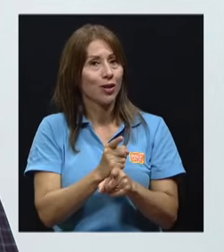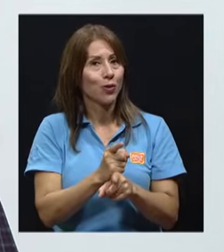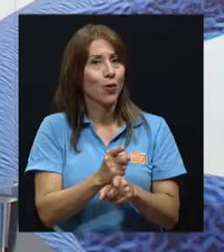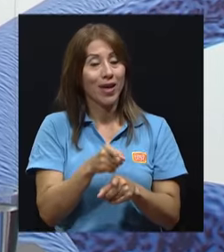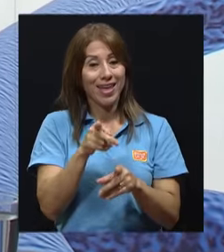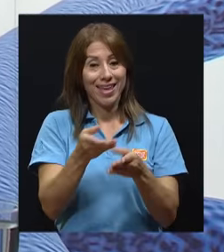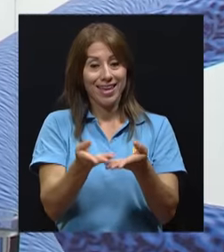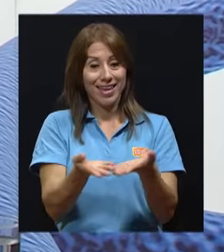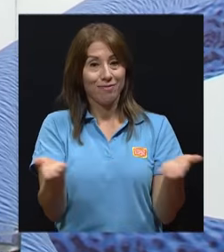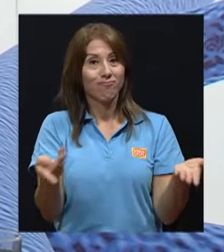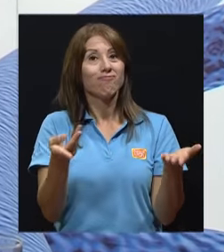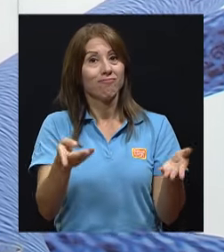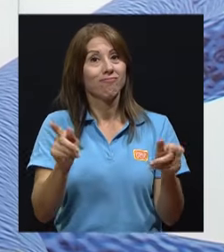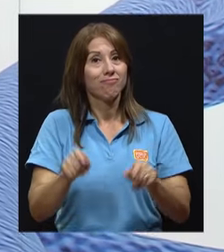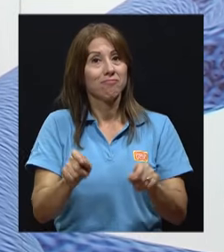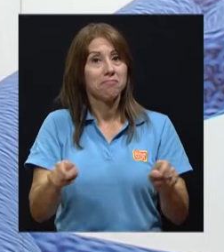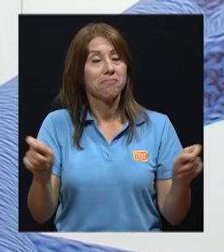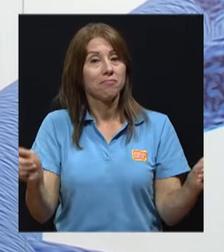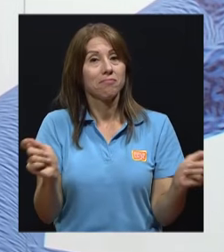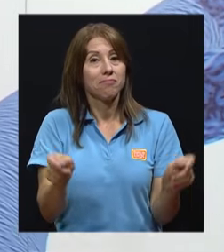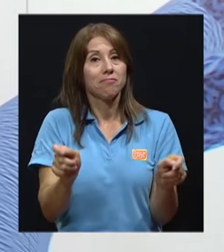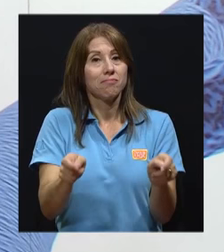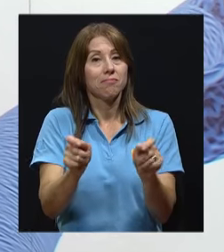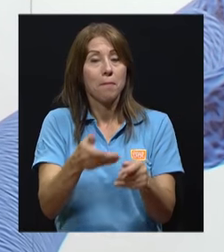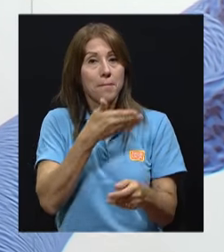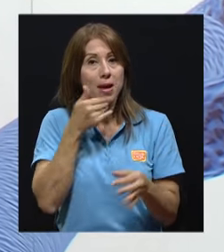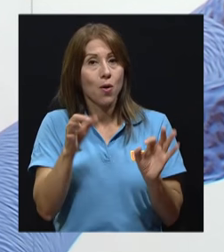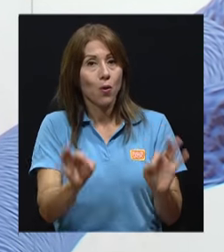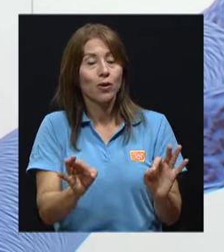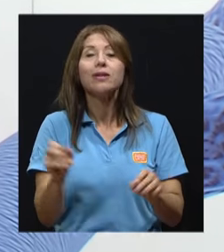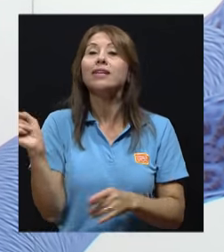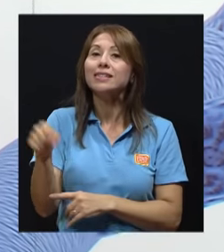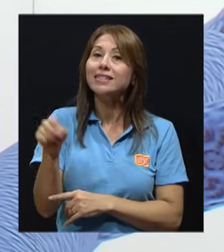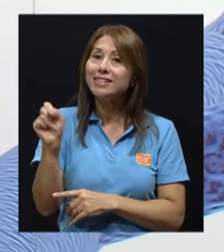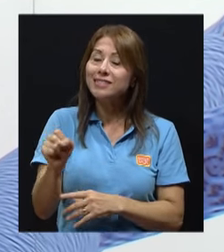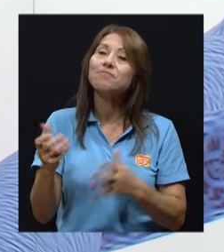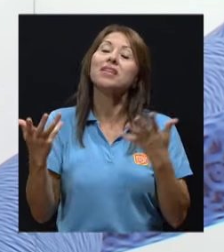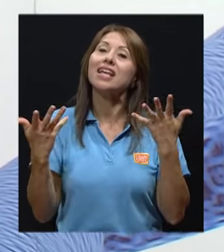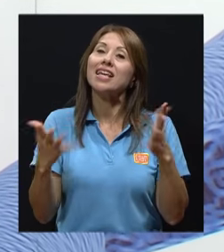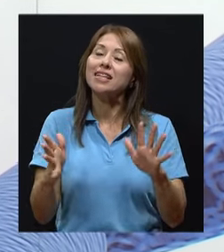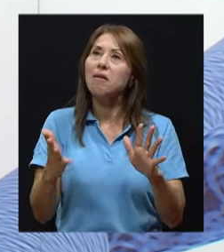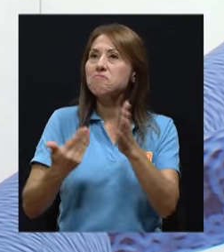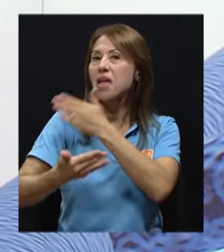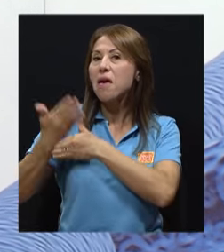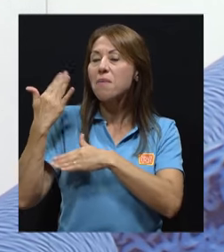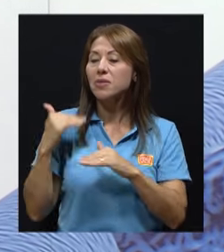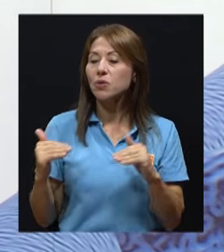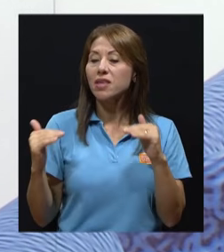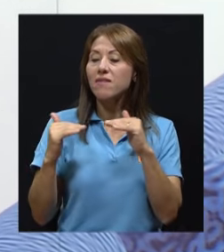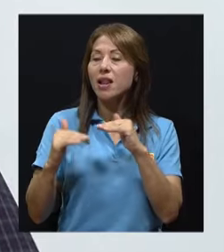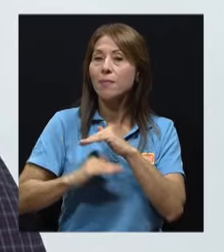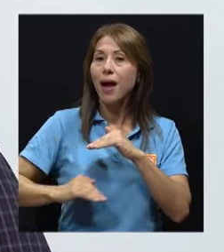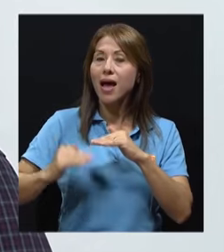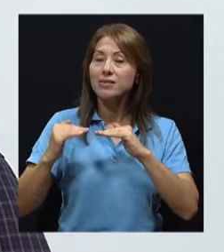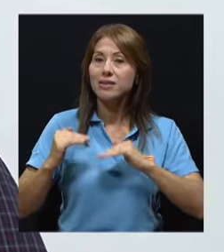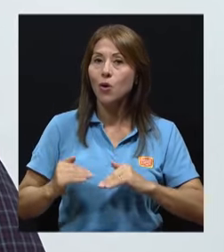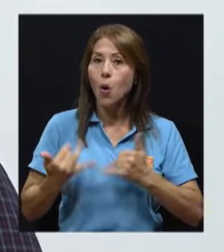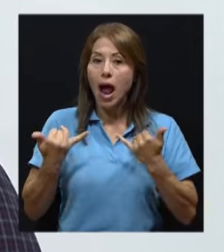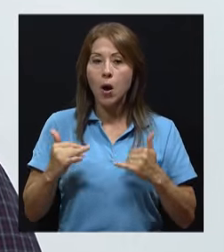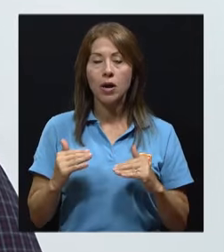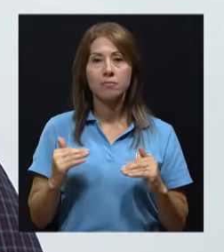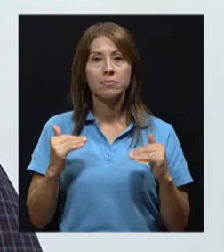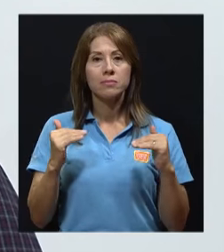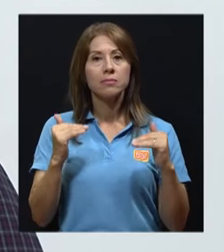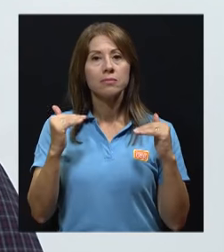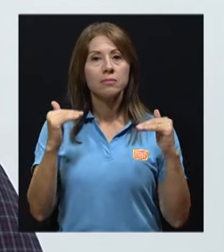haya una mejor ejecución del instrumento incluso sí que está saliendo ya de de de un nivel muy básico a un nivel